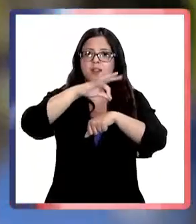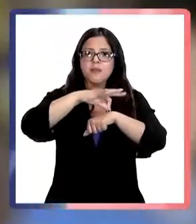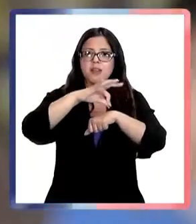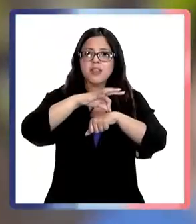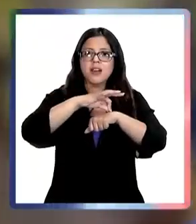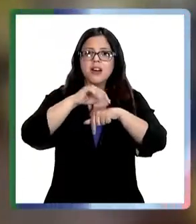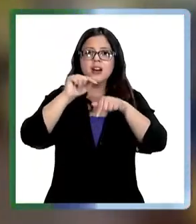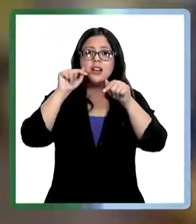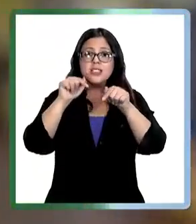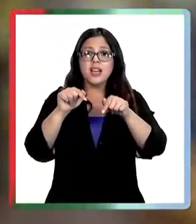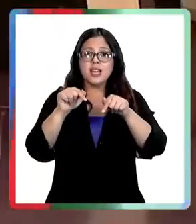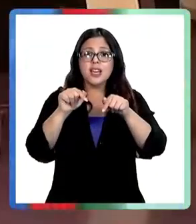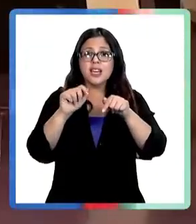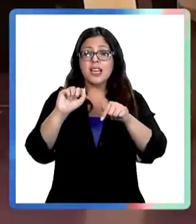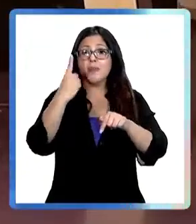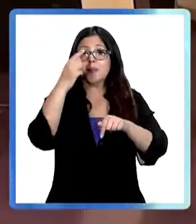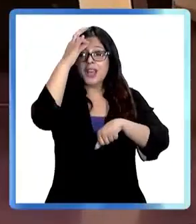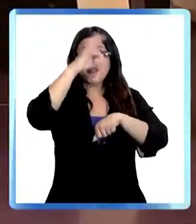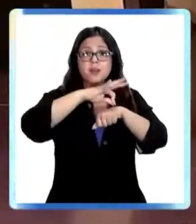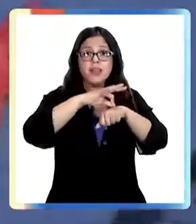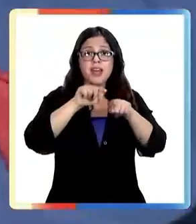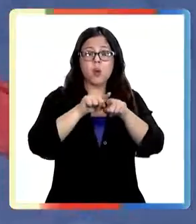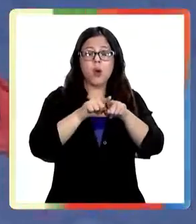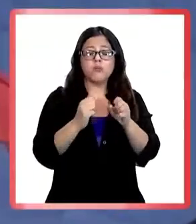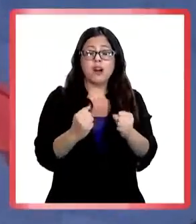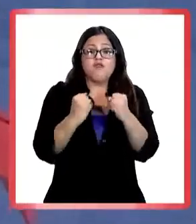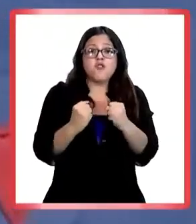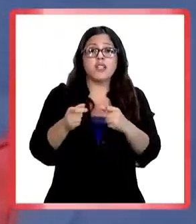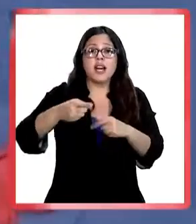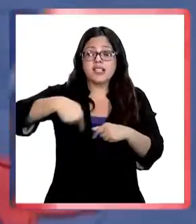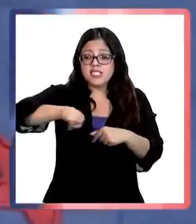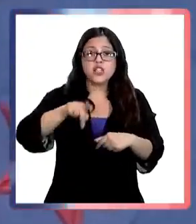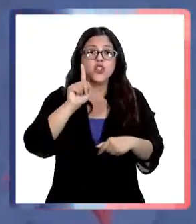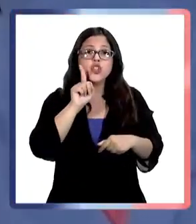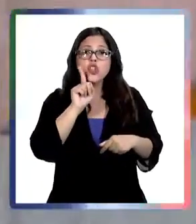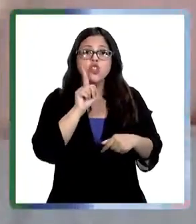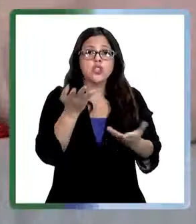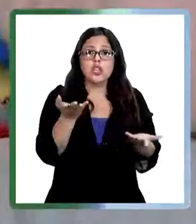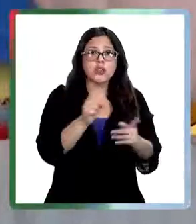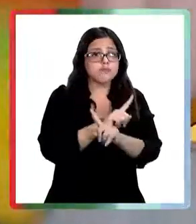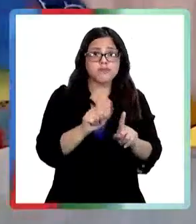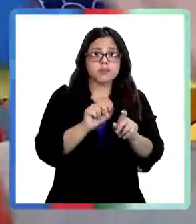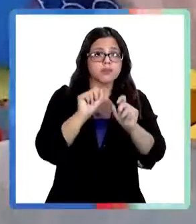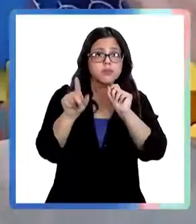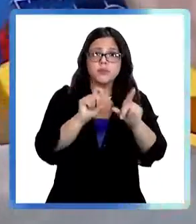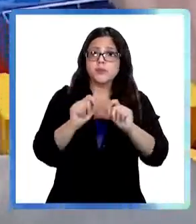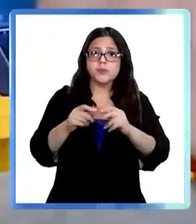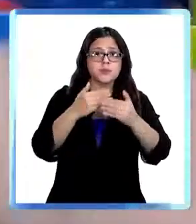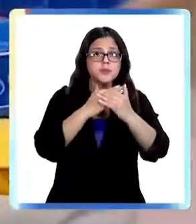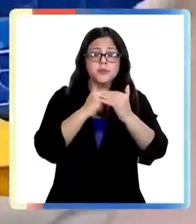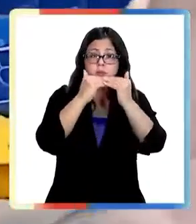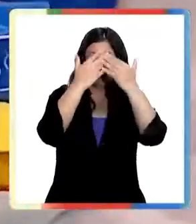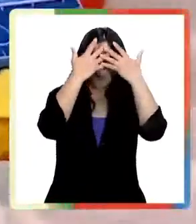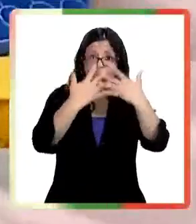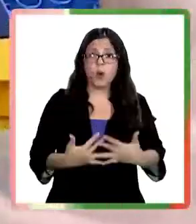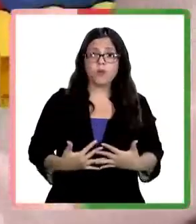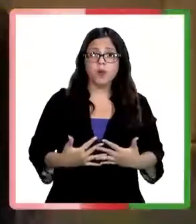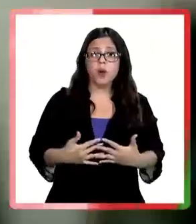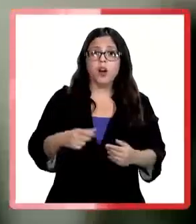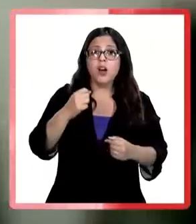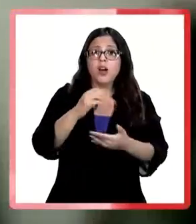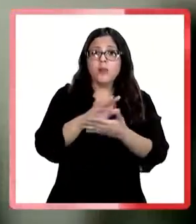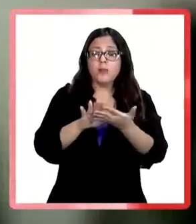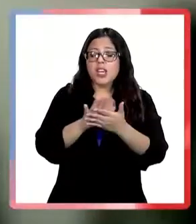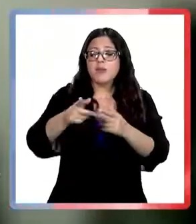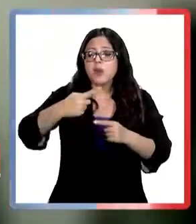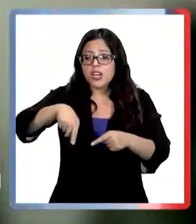y hacen la infección más intensa, la prima infección, y segundo, porque ellos no tienen mecanismo de contención, no tienen la madurez neurológica para saber que se